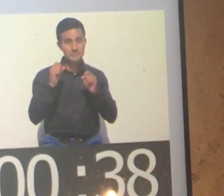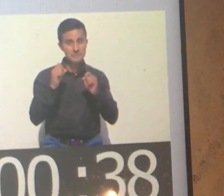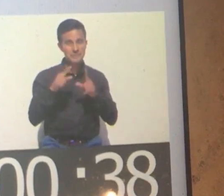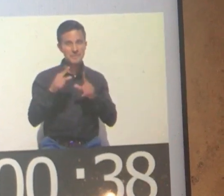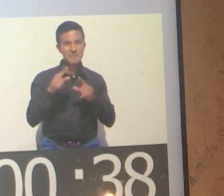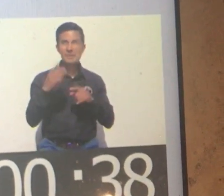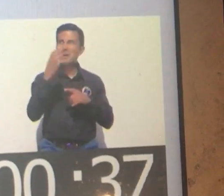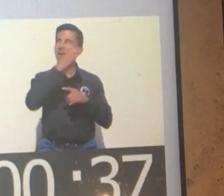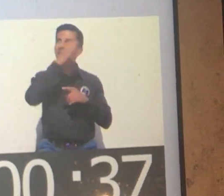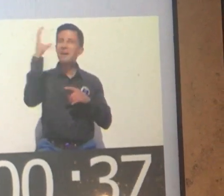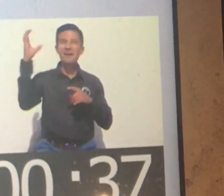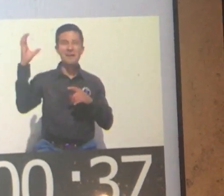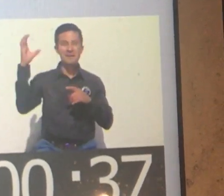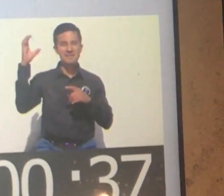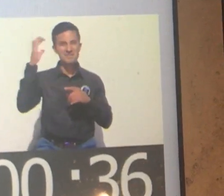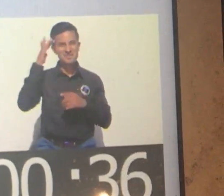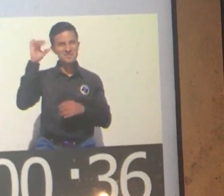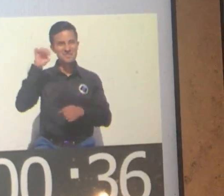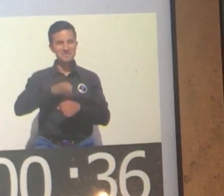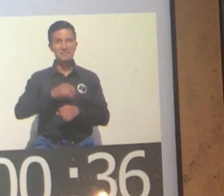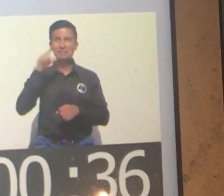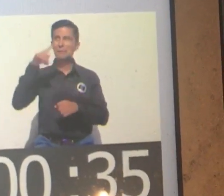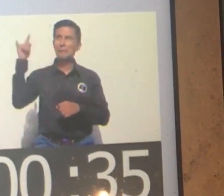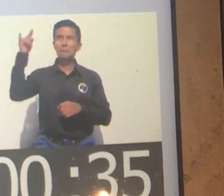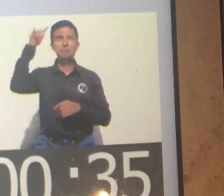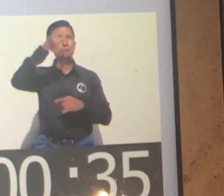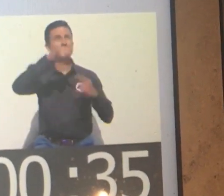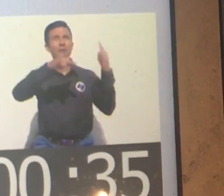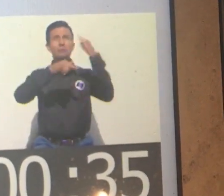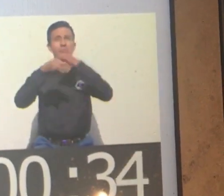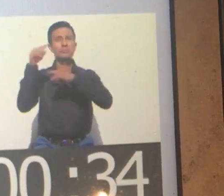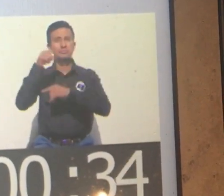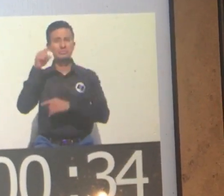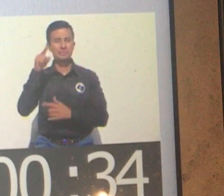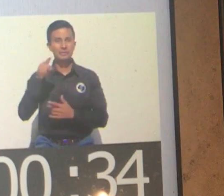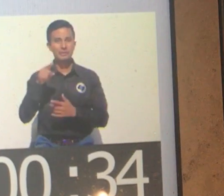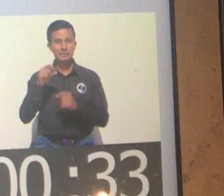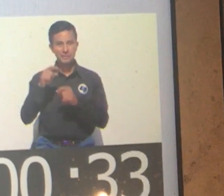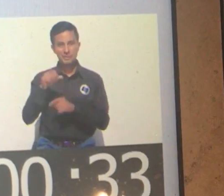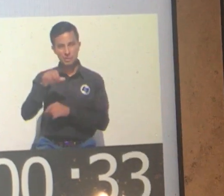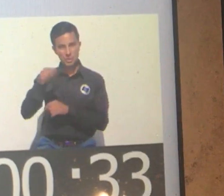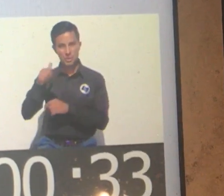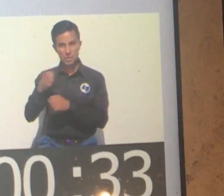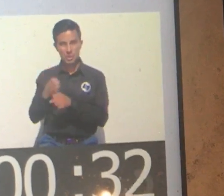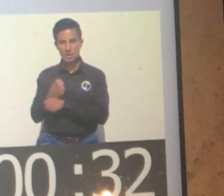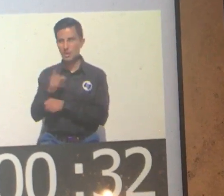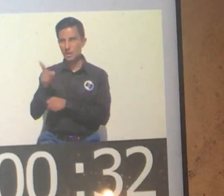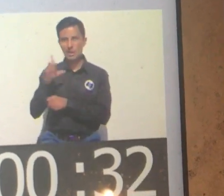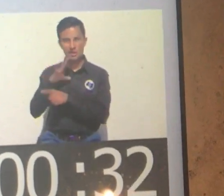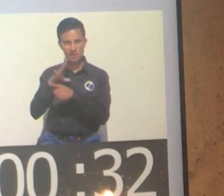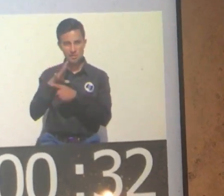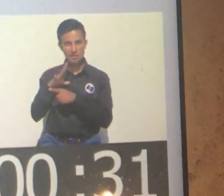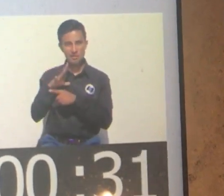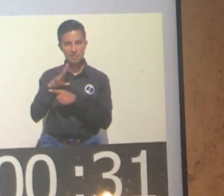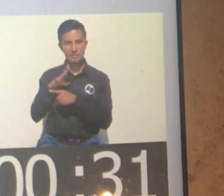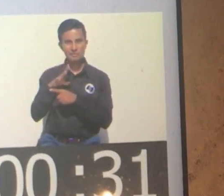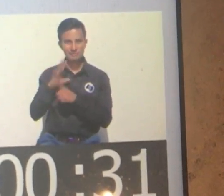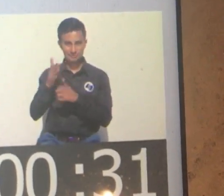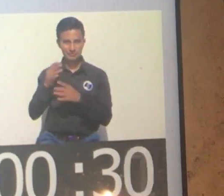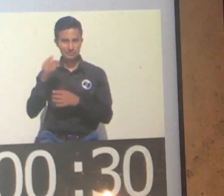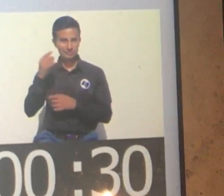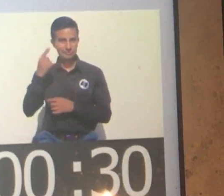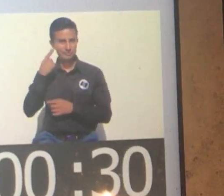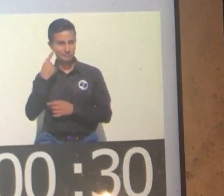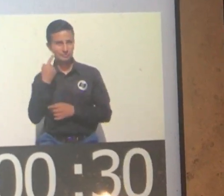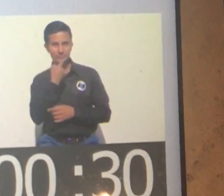avionetas queremos cómo están en varios estados y ya nos escucharon nuestros diputados de edades de